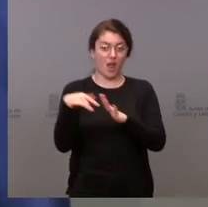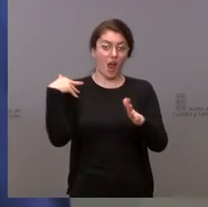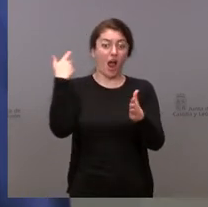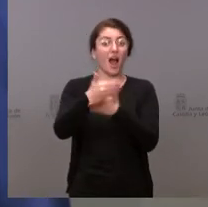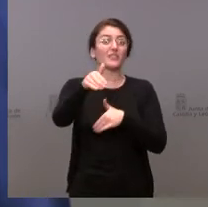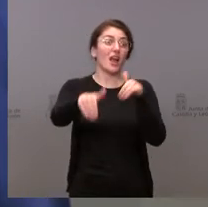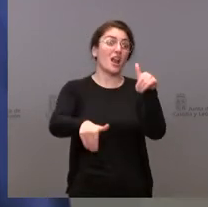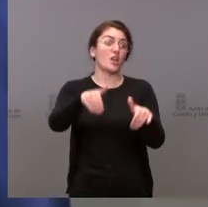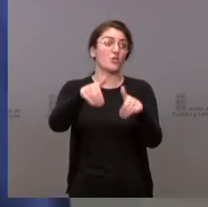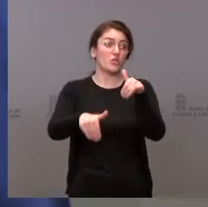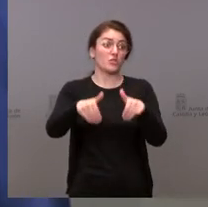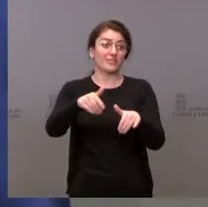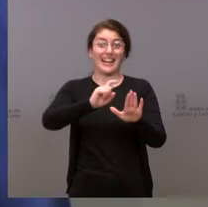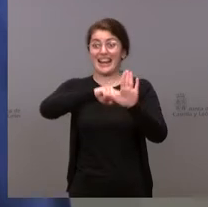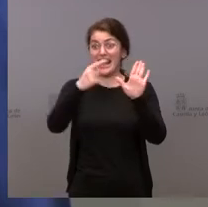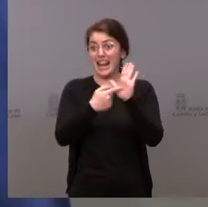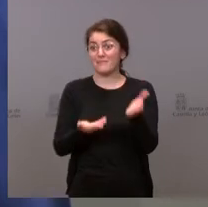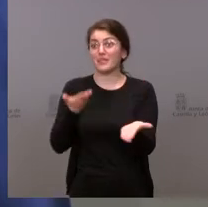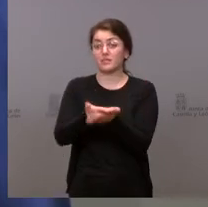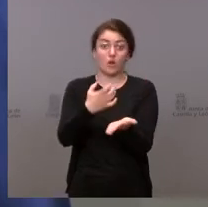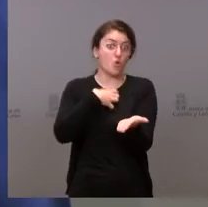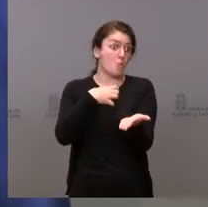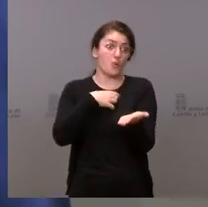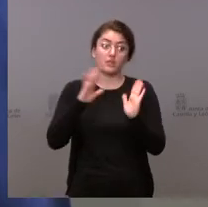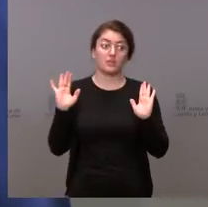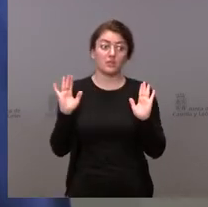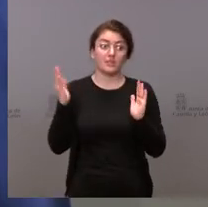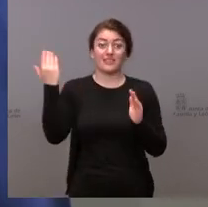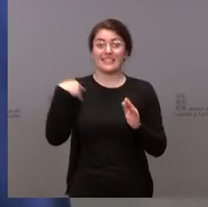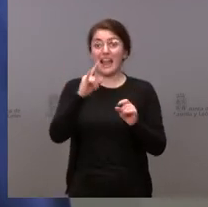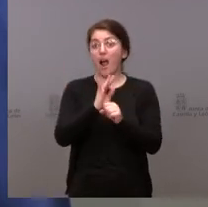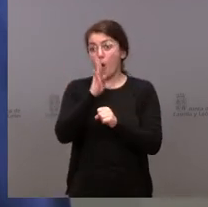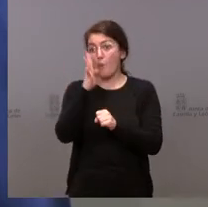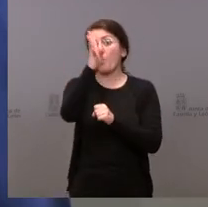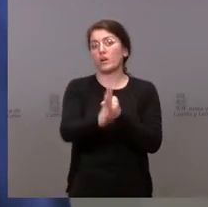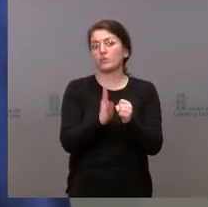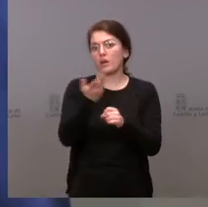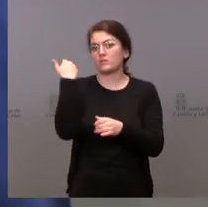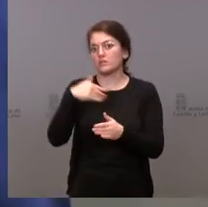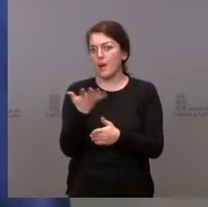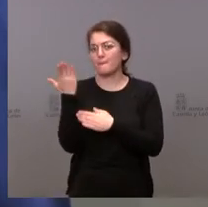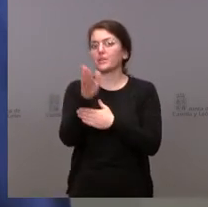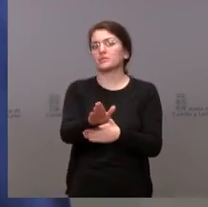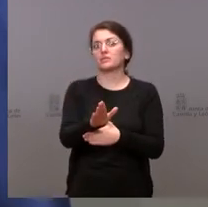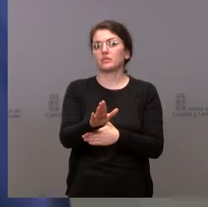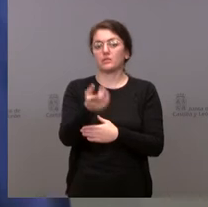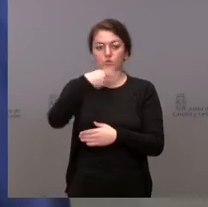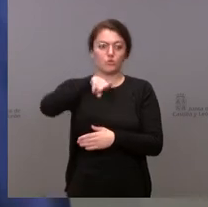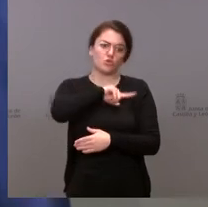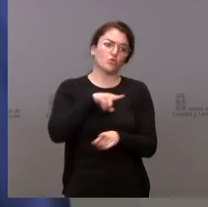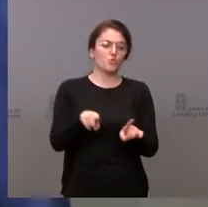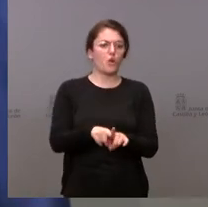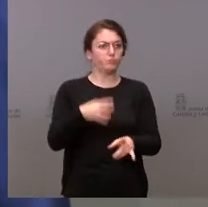presentar leyes y es algo que se planteará en la próxima legislatura pero nosotros sí tenemos la firmeza porque así vamos tercera legislatura